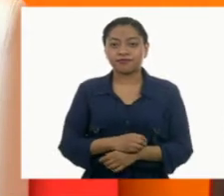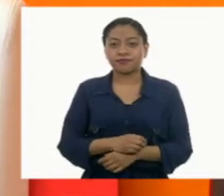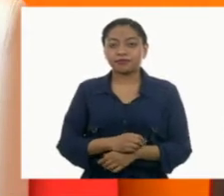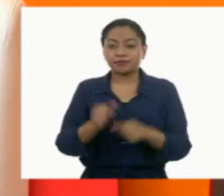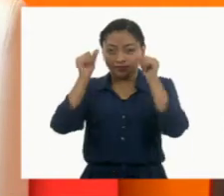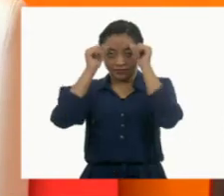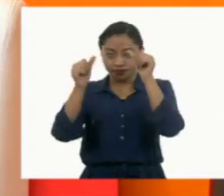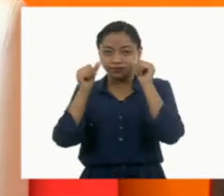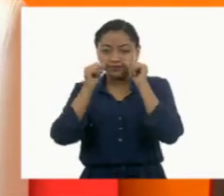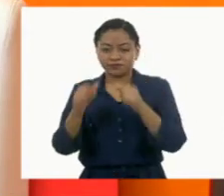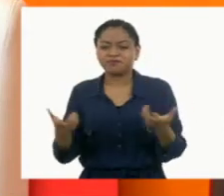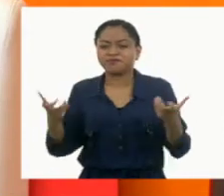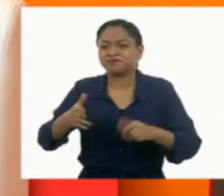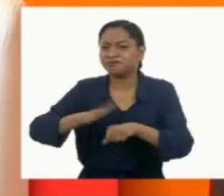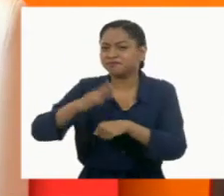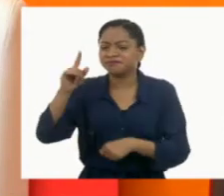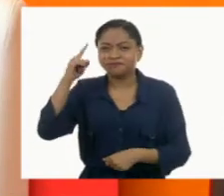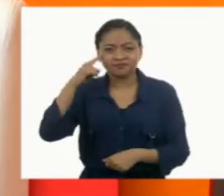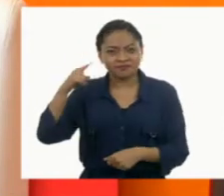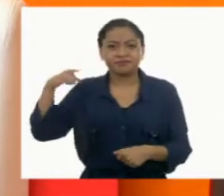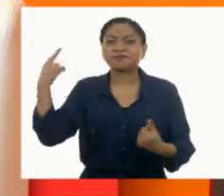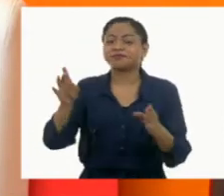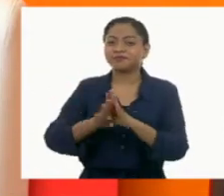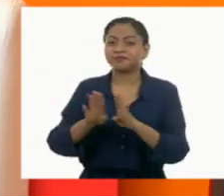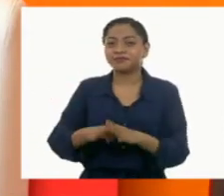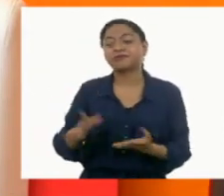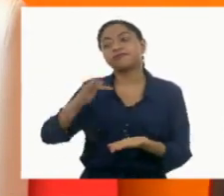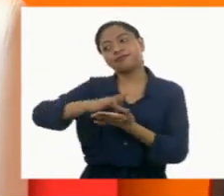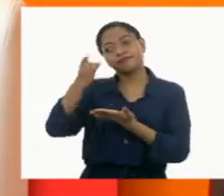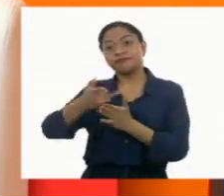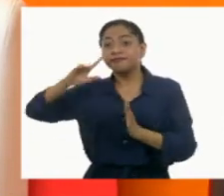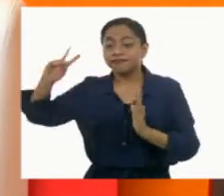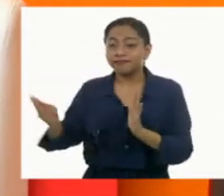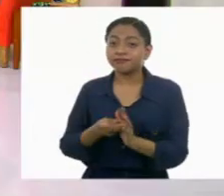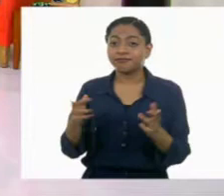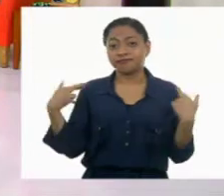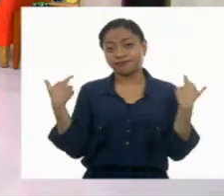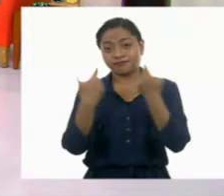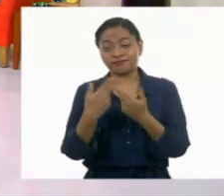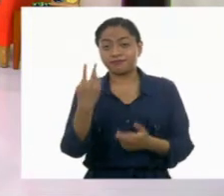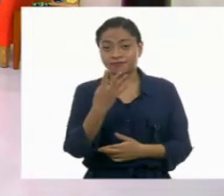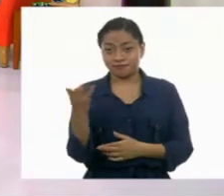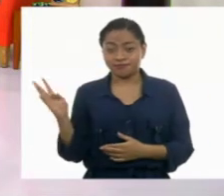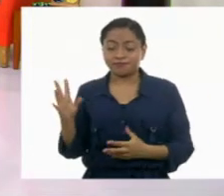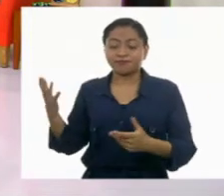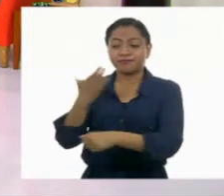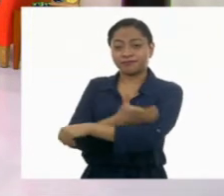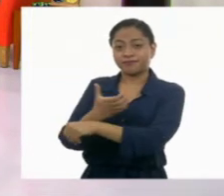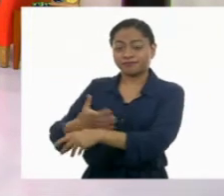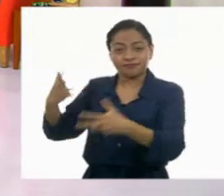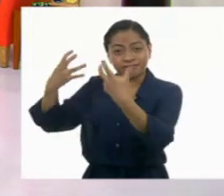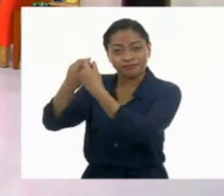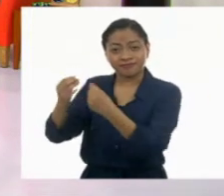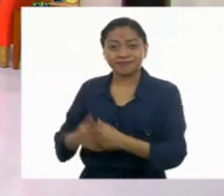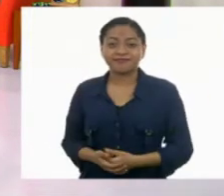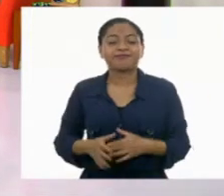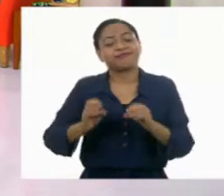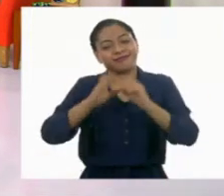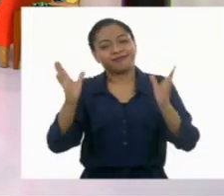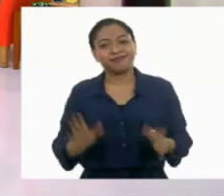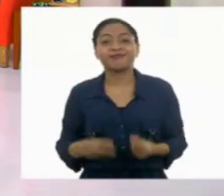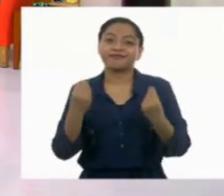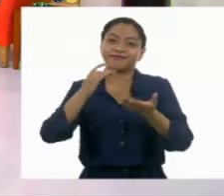Visual. ¿Cómo hacerlo más fácil? Le damos nuevamente las gracias a las maestras y maestros que nos acompañaron el día de hoy, y por